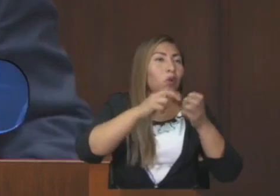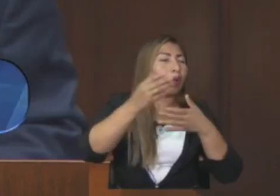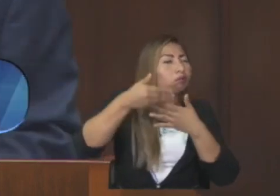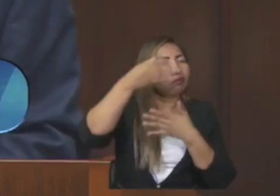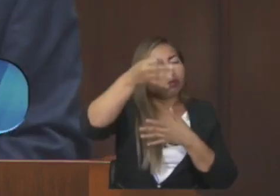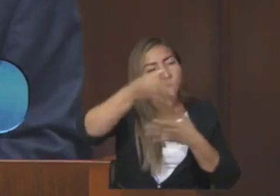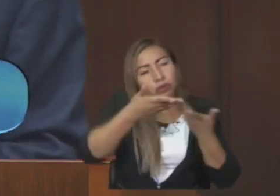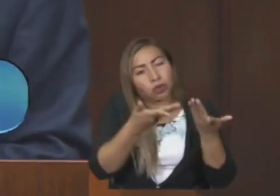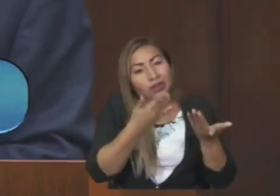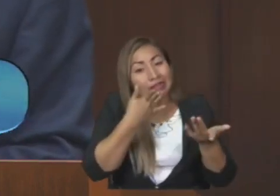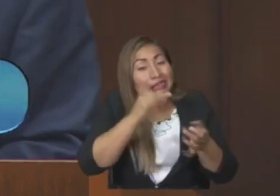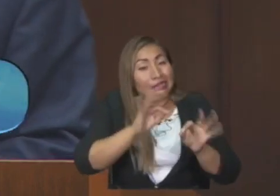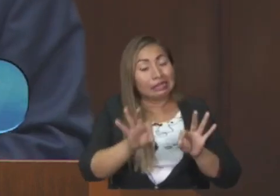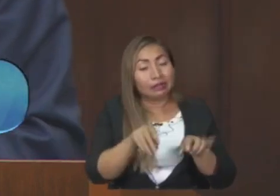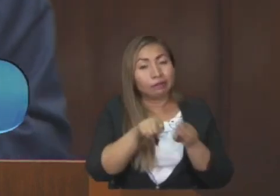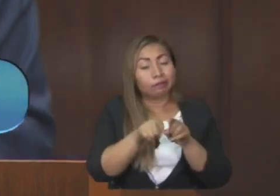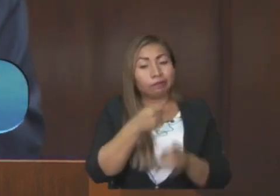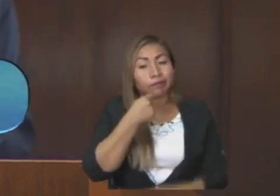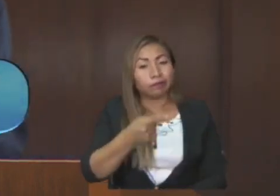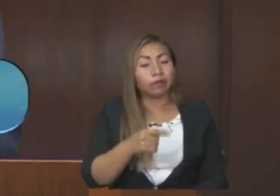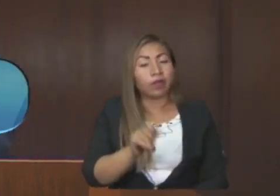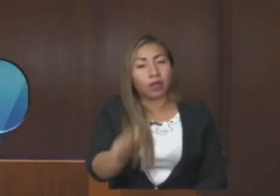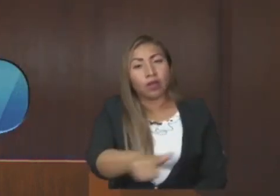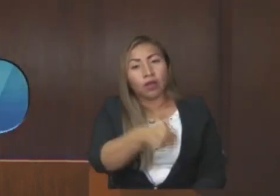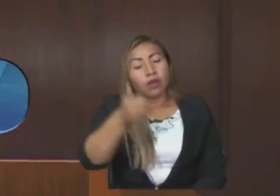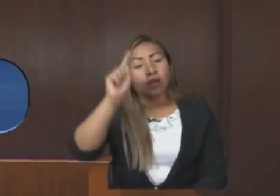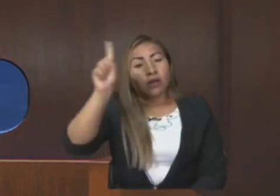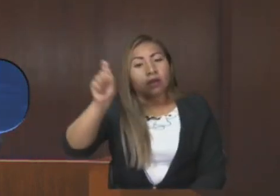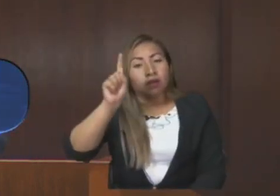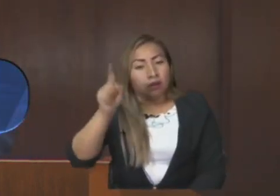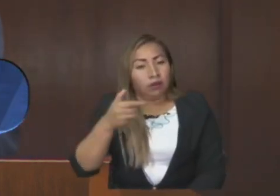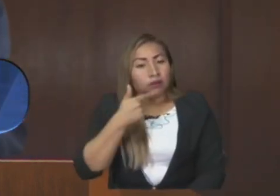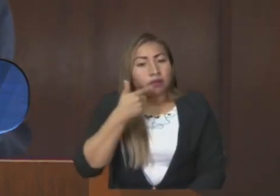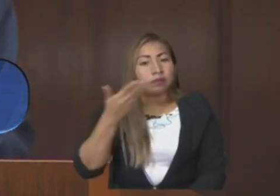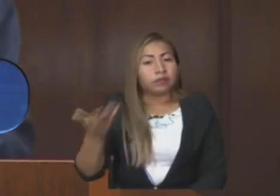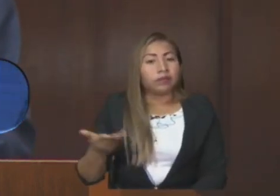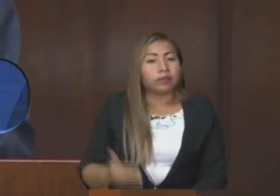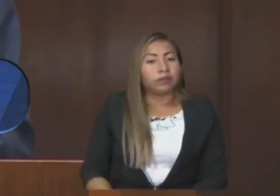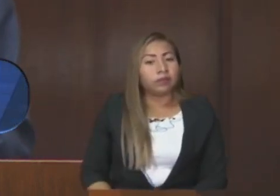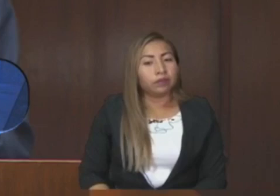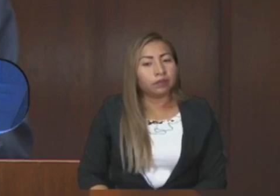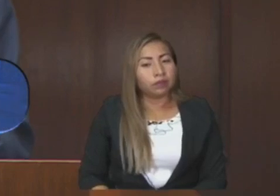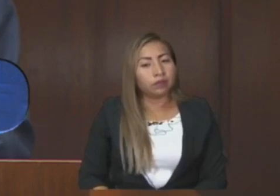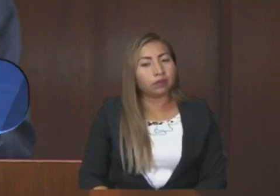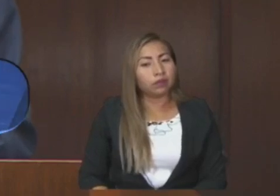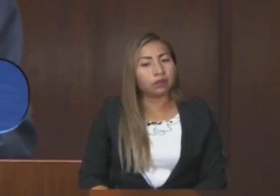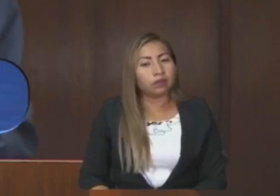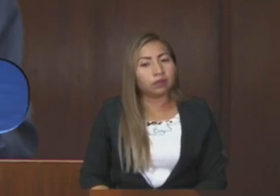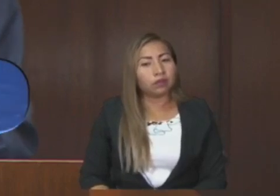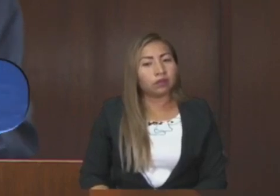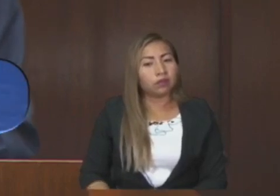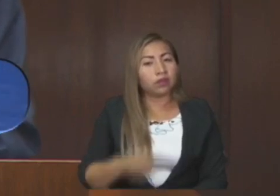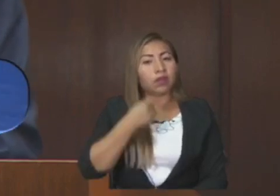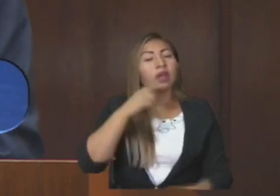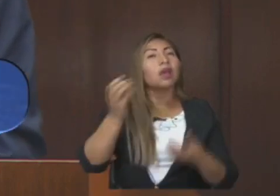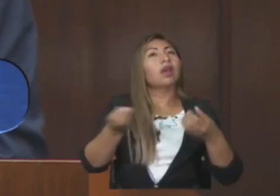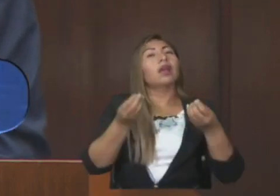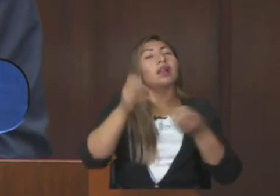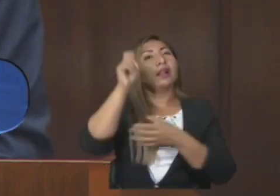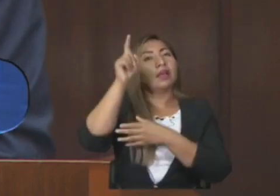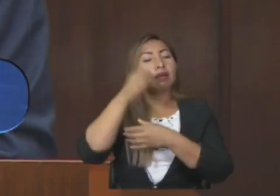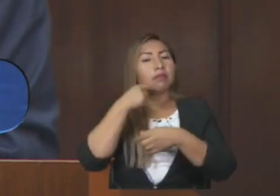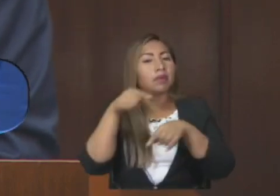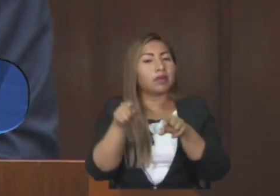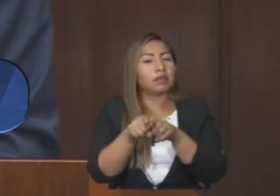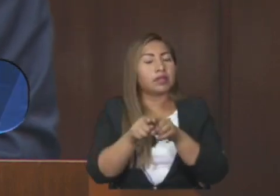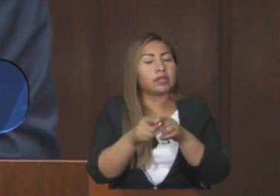Pregunta siguiente, presidente. ¿A qué se debió que luego de meses de anunciado un acuerdo entre la empresa Minera Panamá S.A. y el